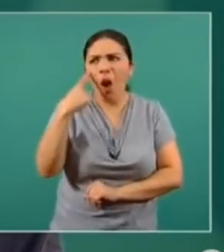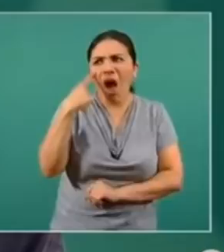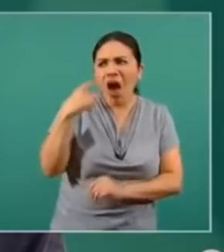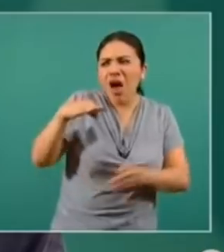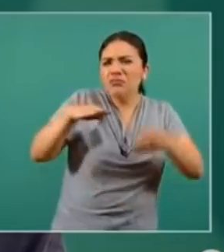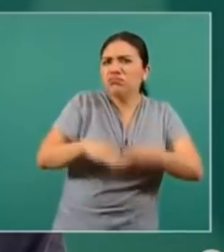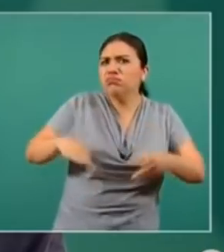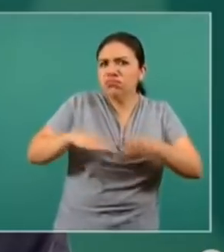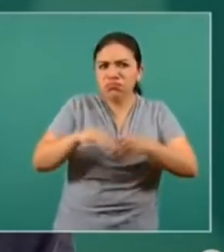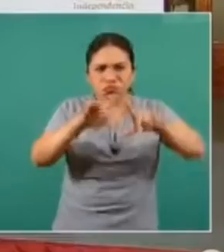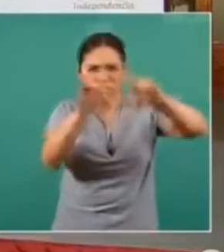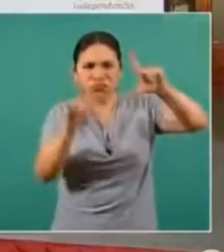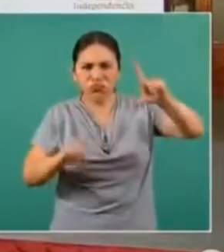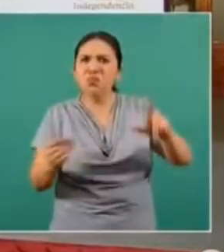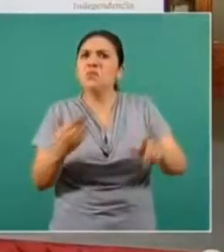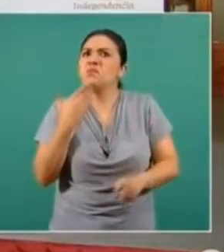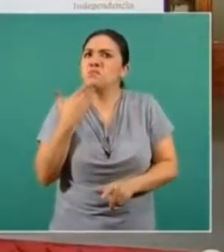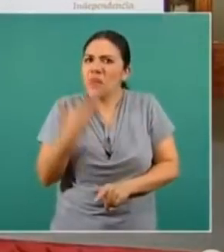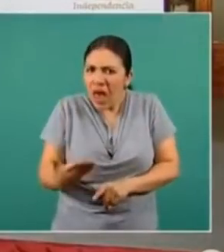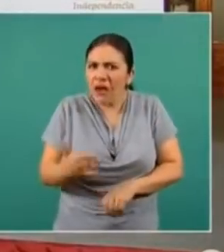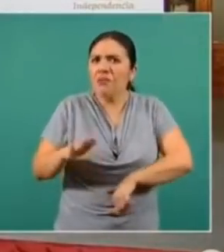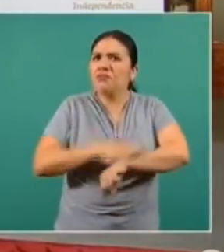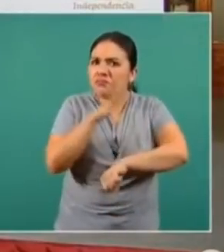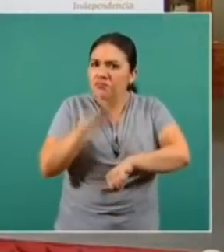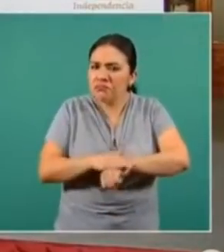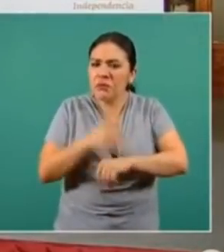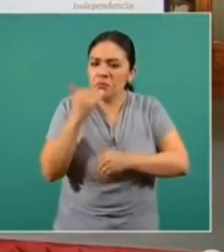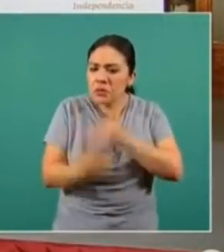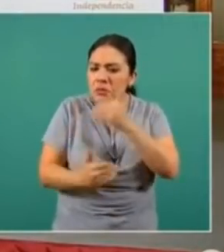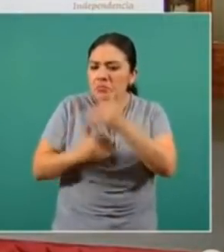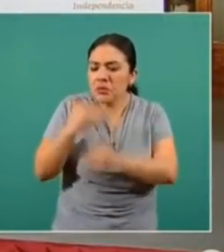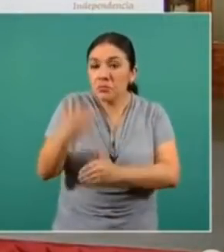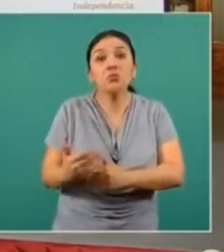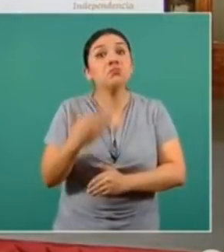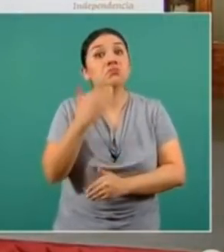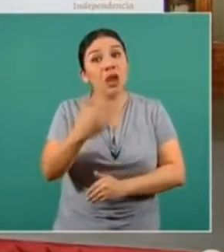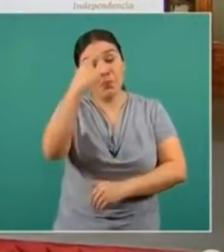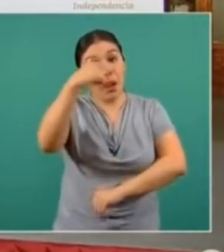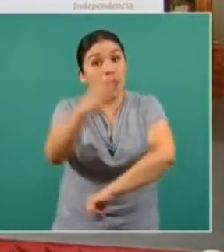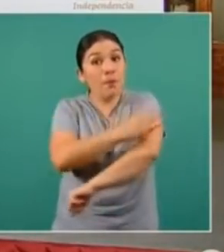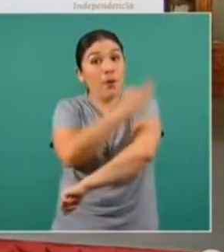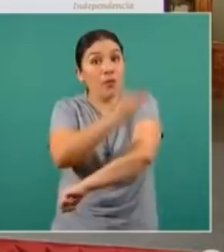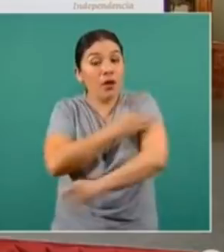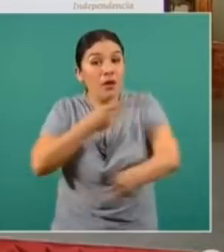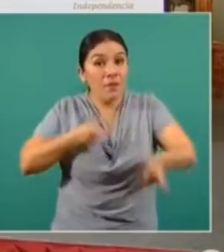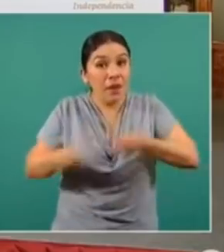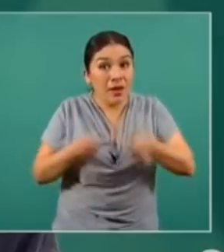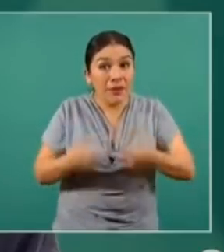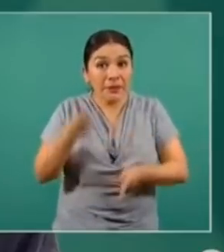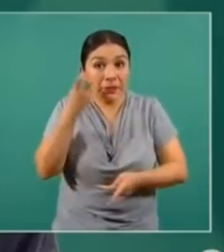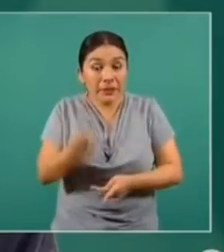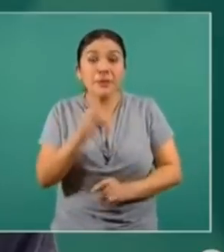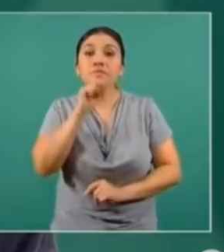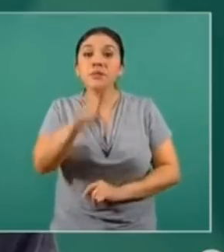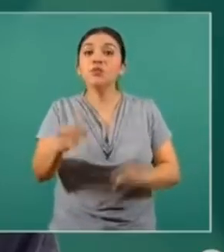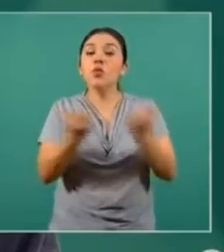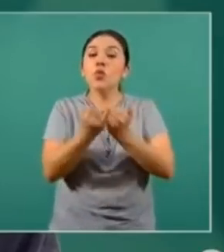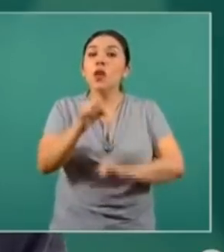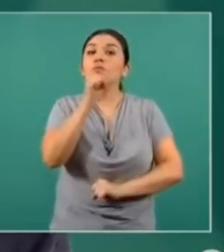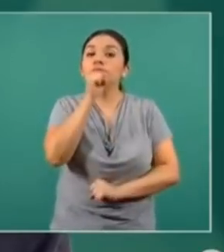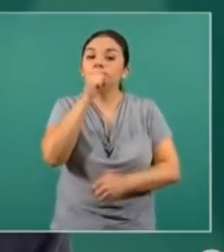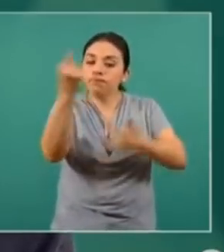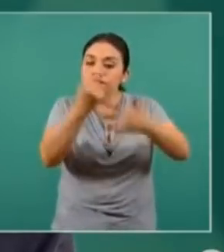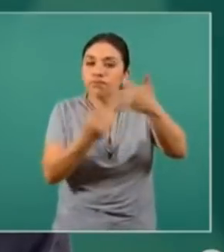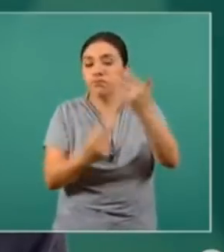una estabilidad importante. Y hemos tenido un avance muy sustancial del plan de vacunación, así como